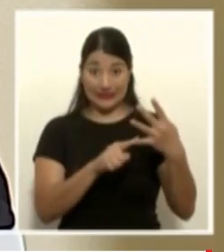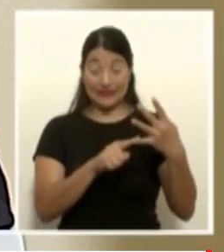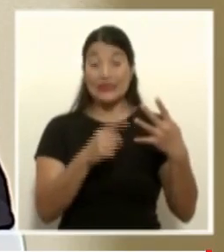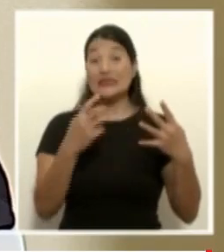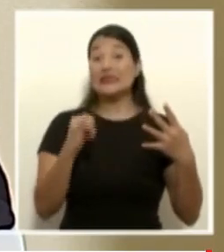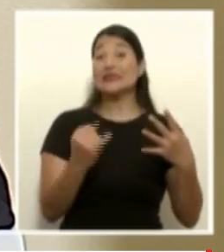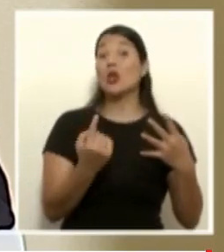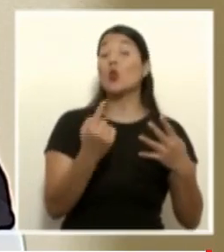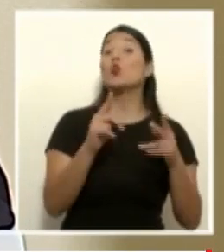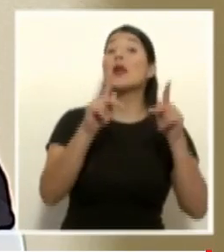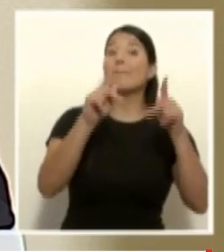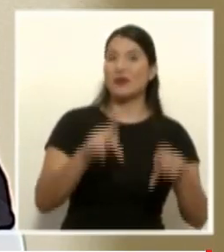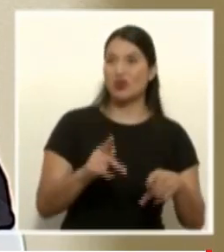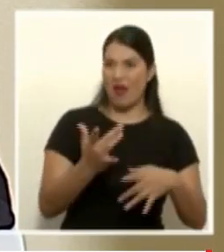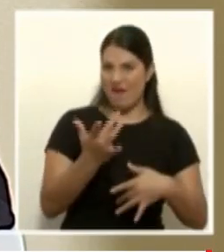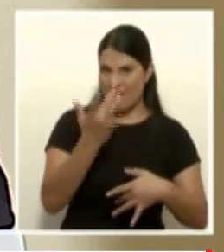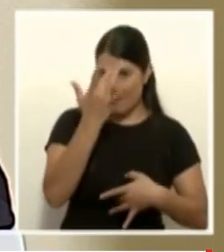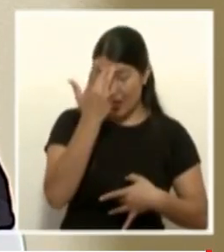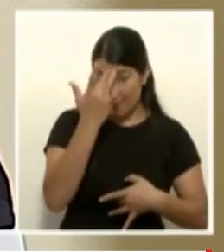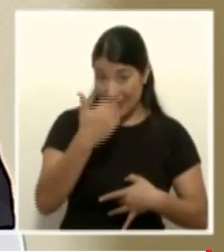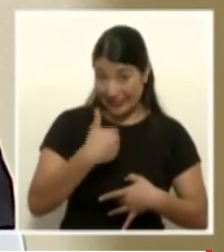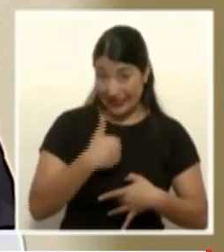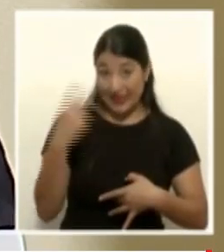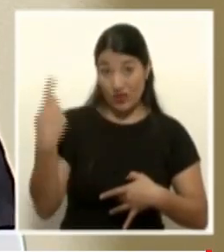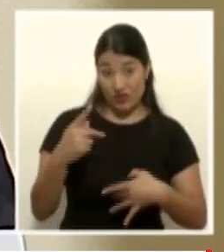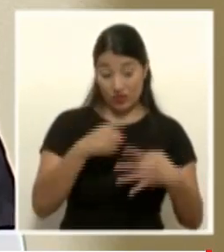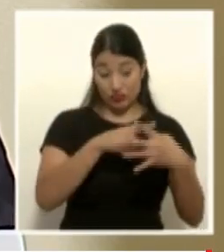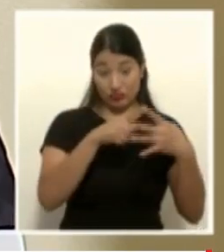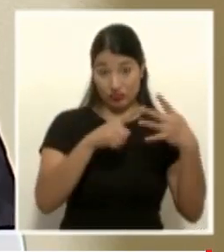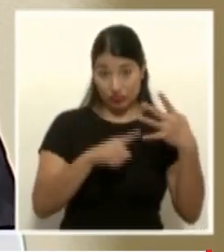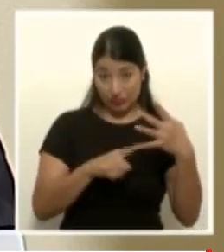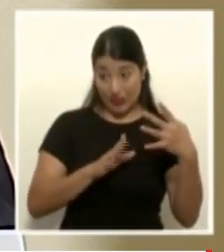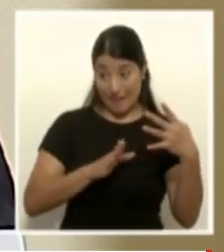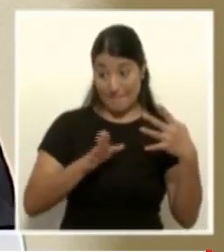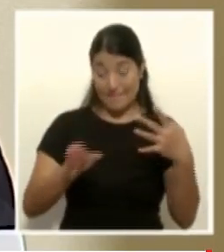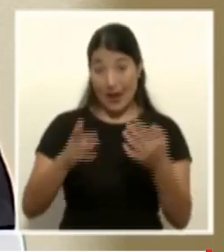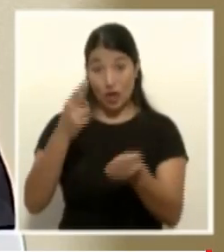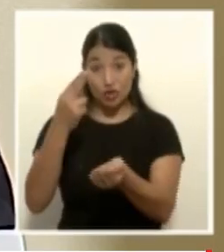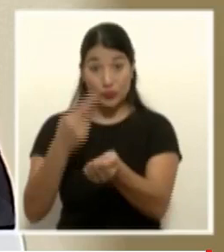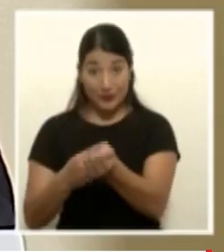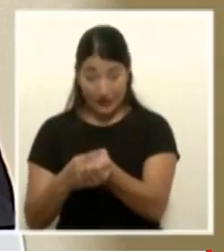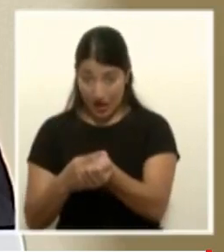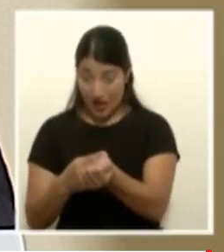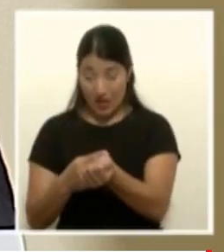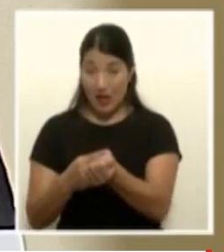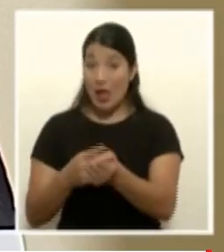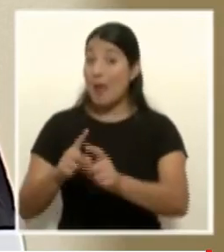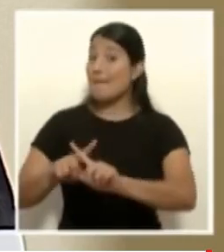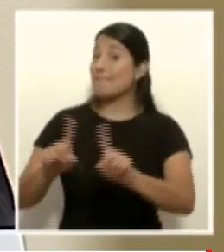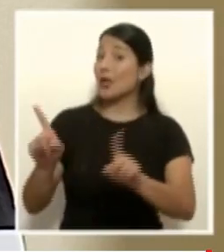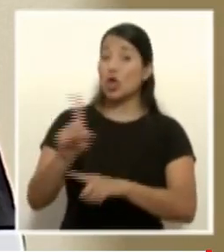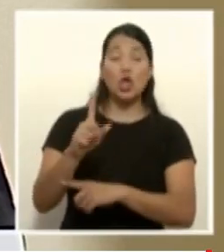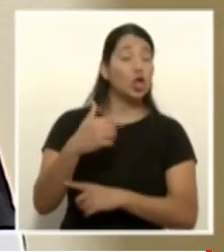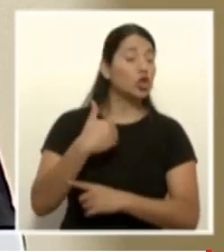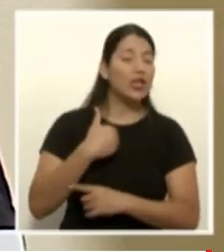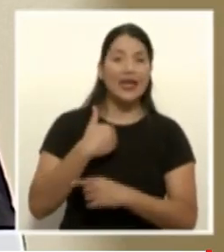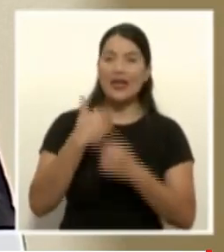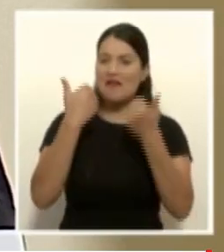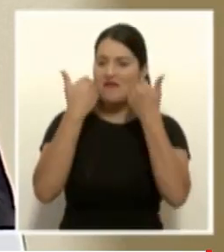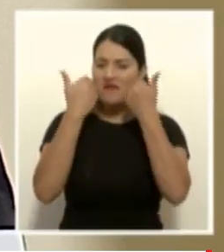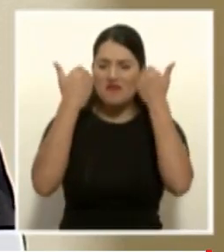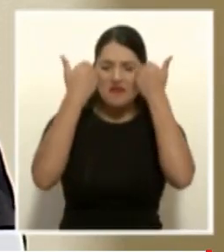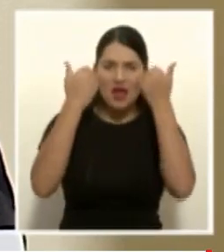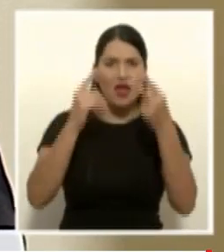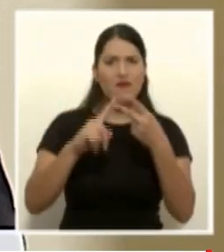llega complicada al hospital y no tiene fiebre, no tiene anosmia, o sea, no ha perdido